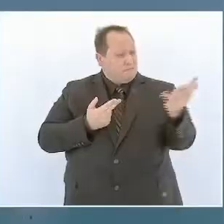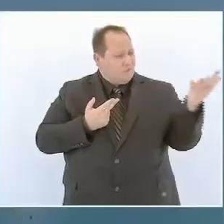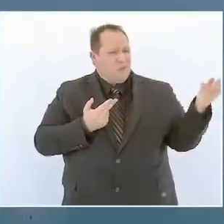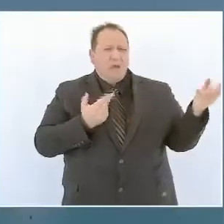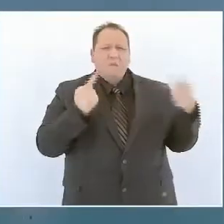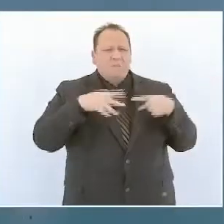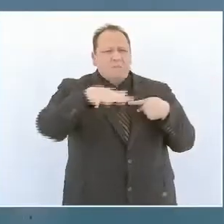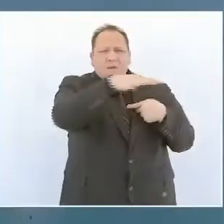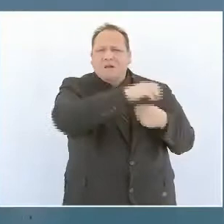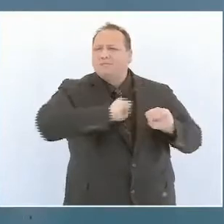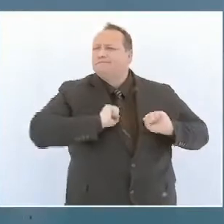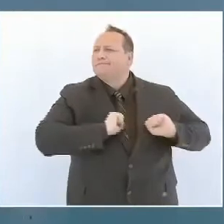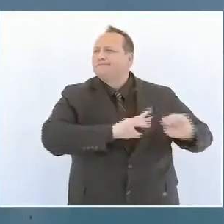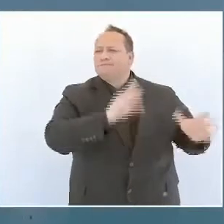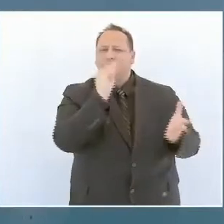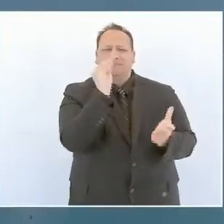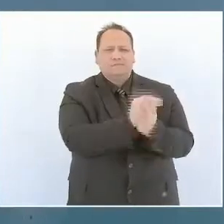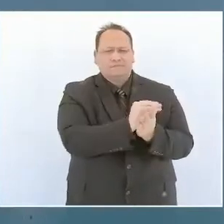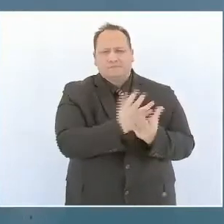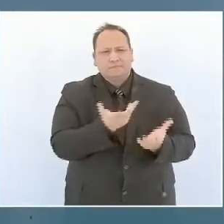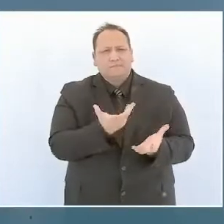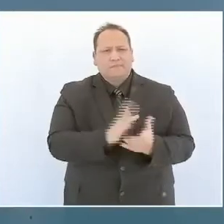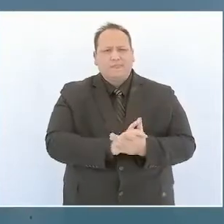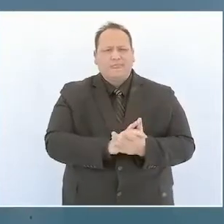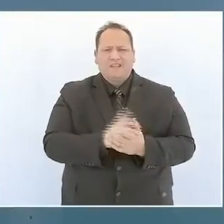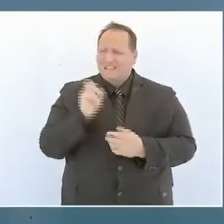abandono a nuestro pueblo.